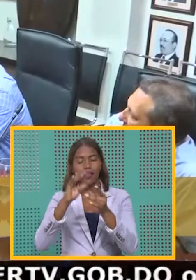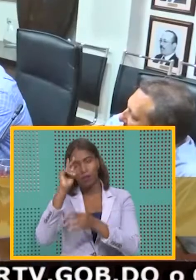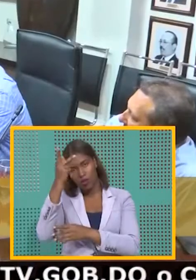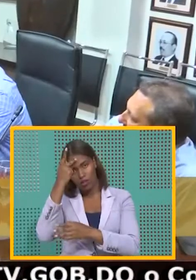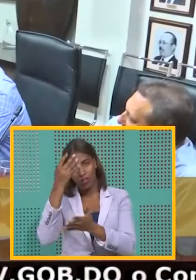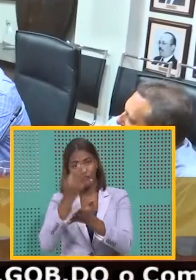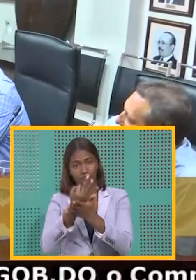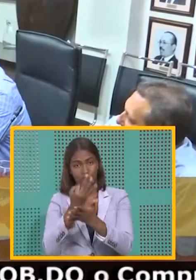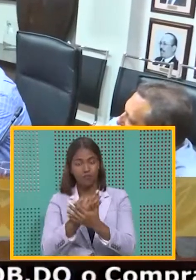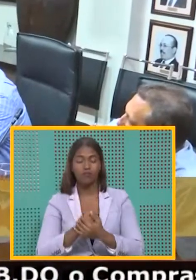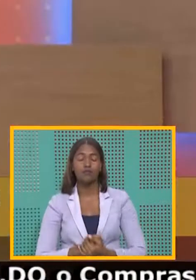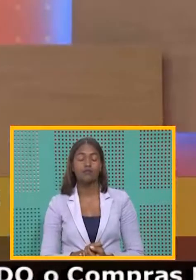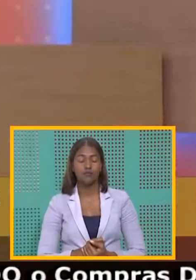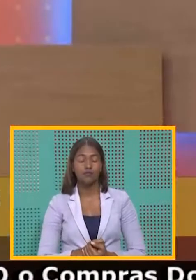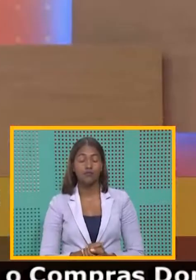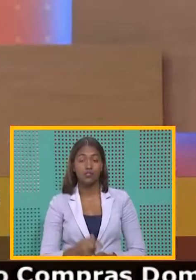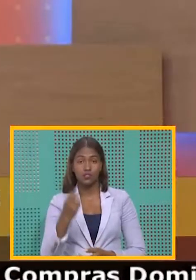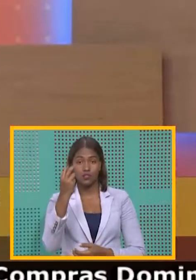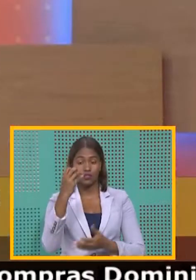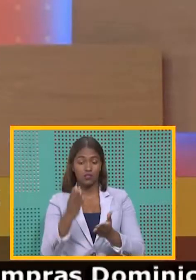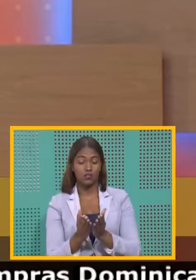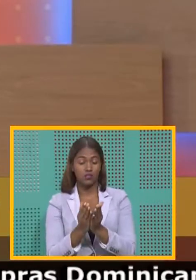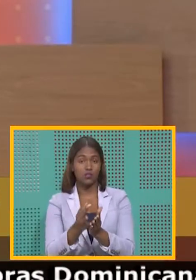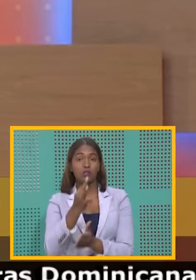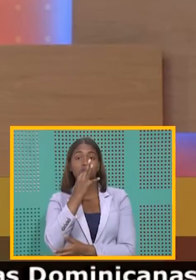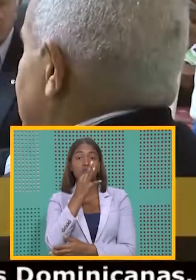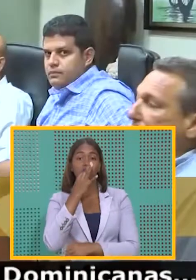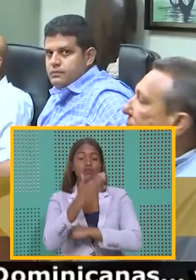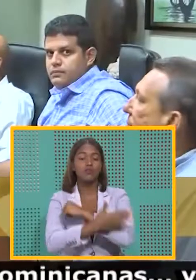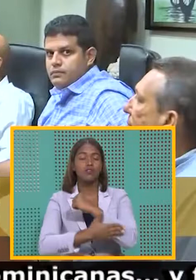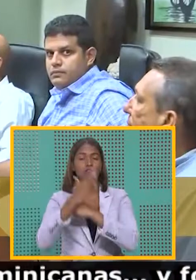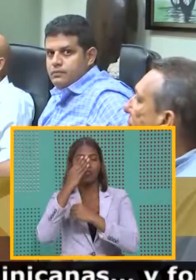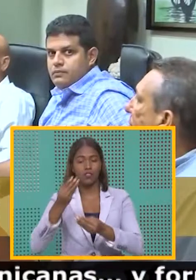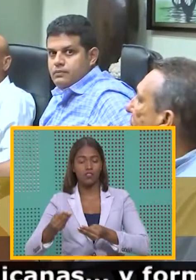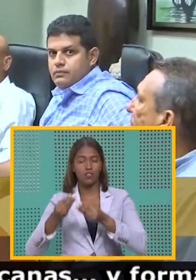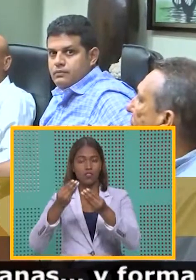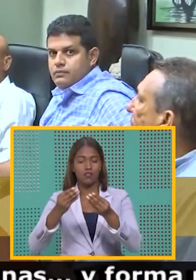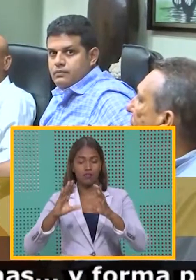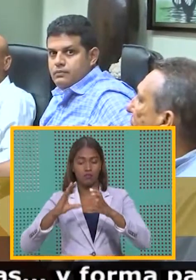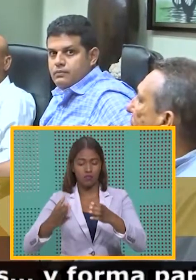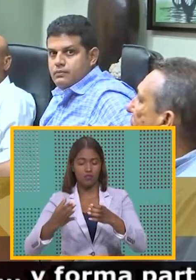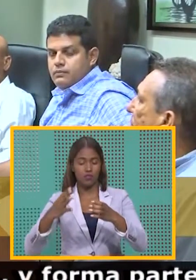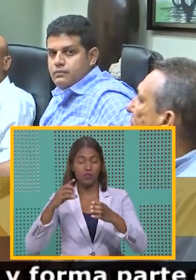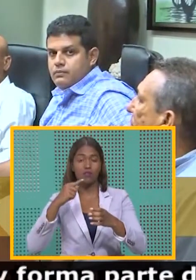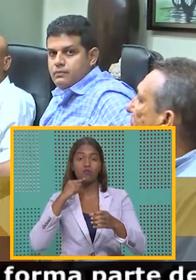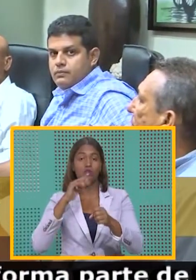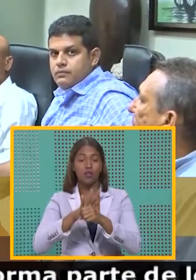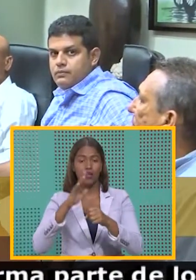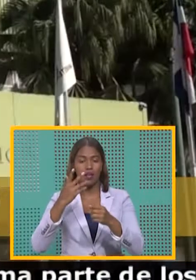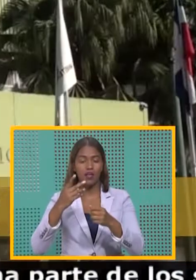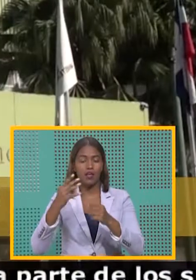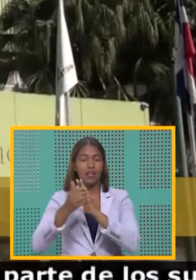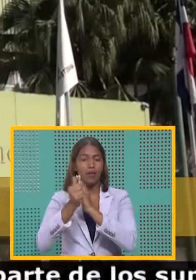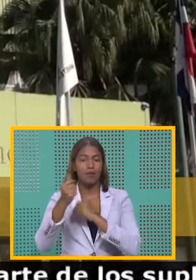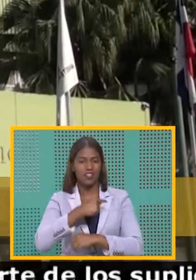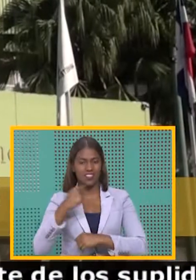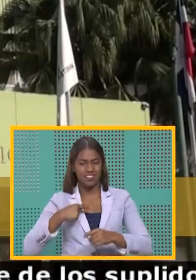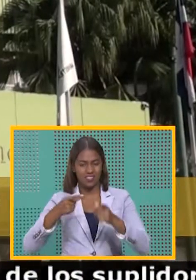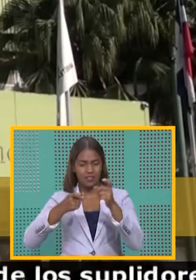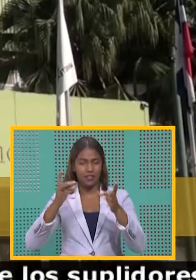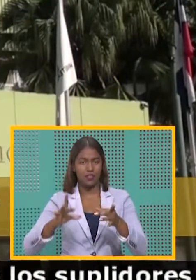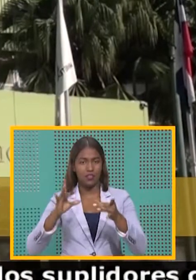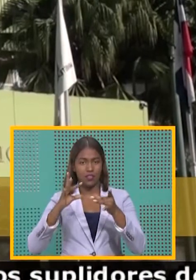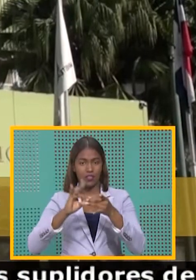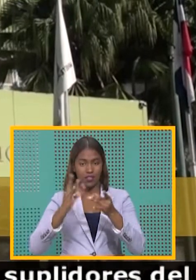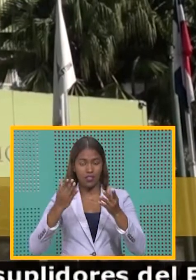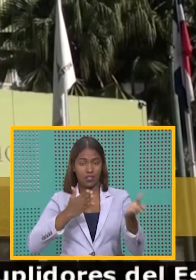fiscal. El 12 de octubre próximo, el país recibirá una misión oficial de expertos chinos de la Administración General de